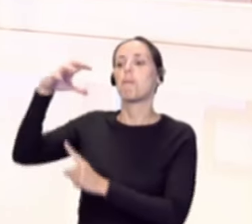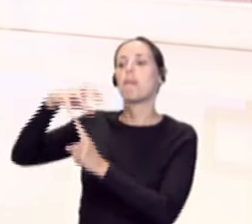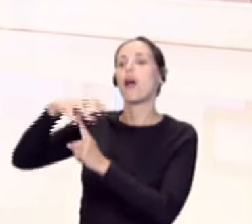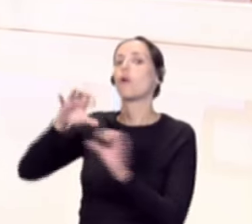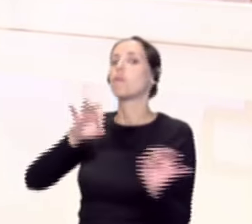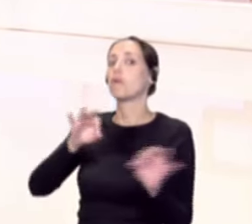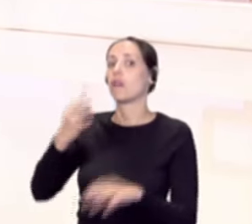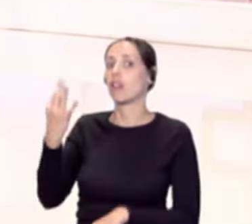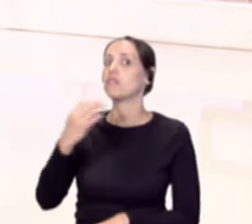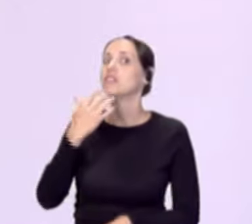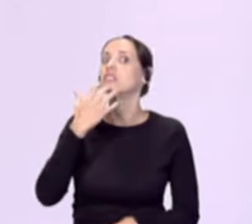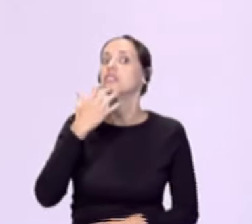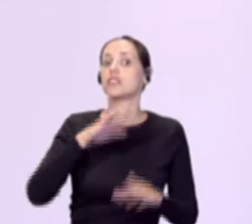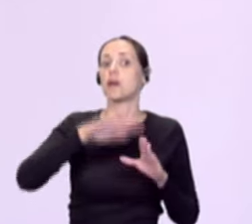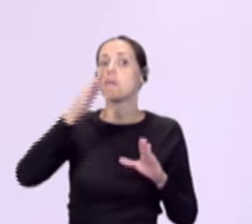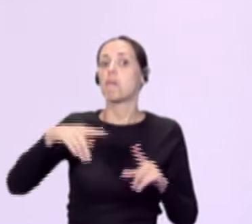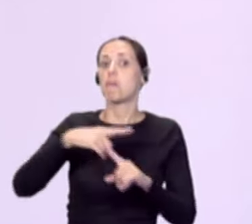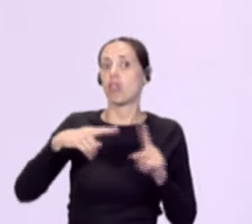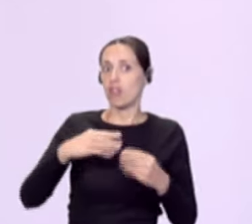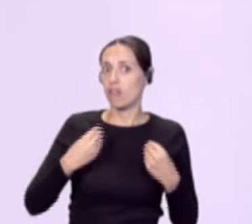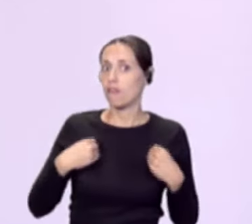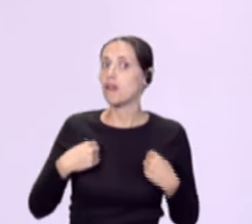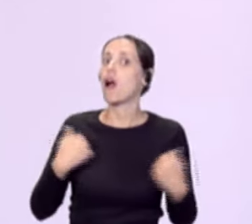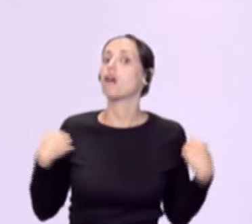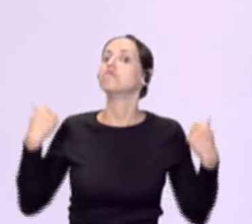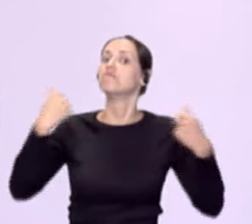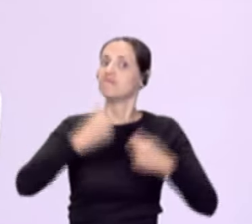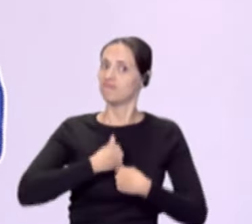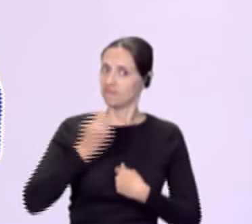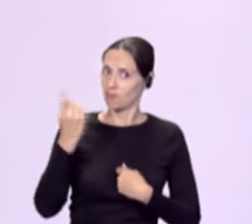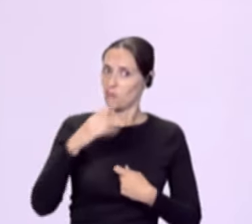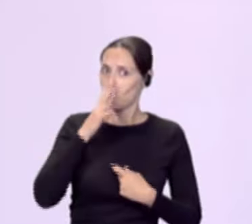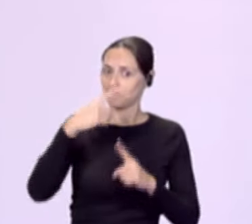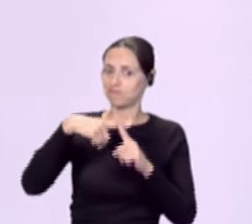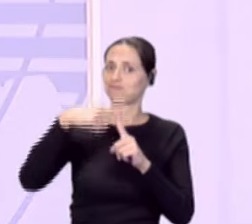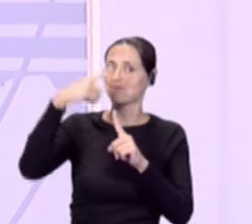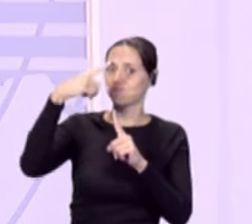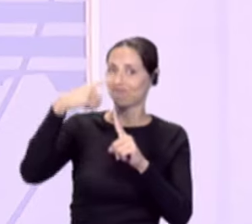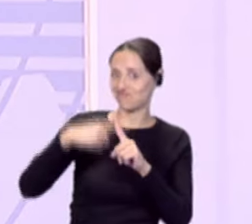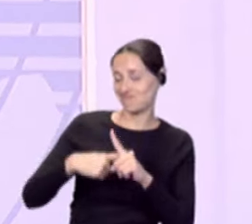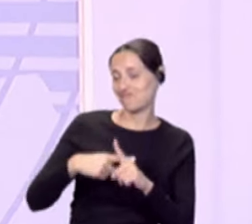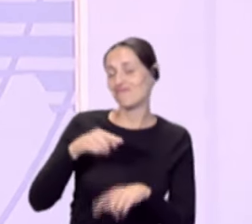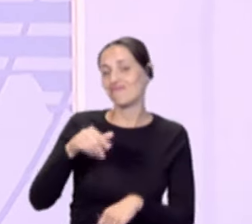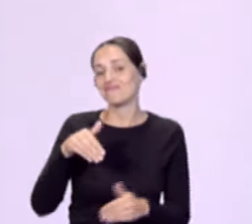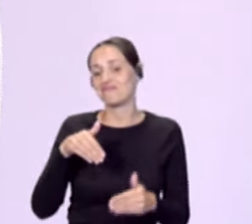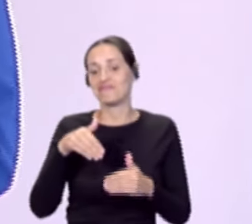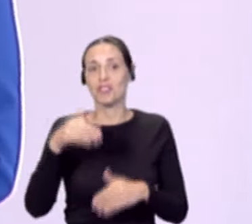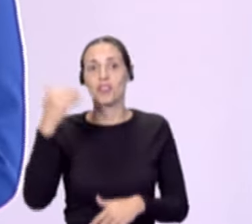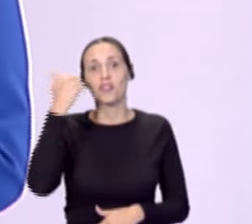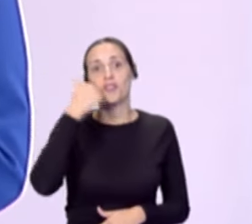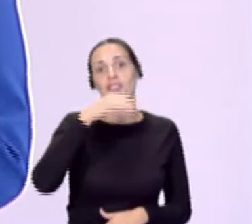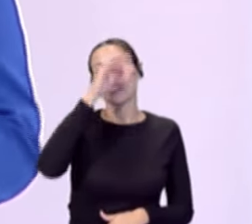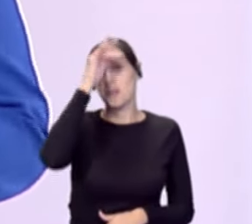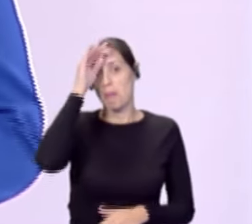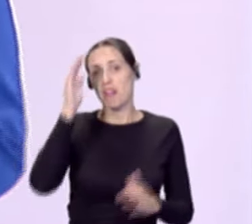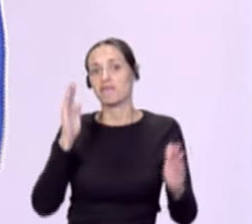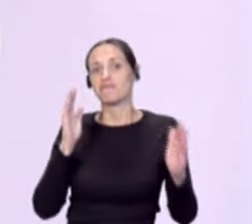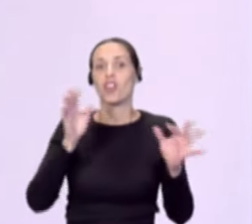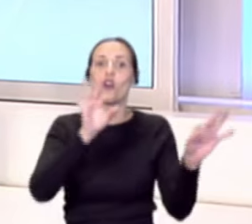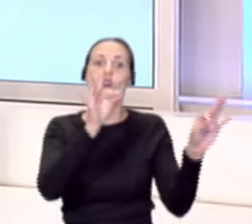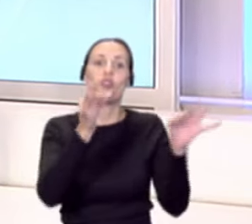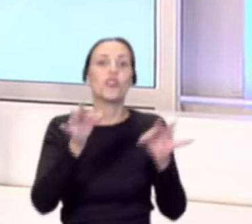en las medianías, preparar también algo de abrigo porque bajan las temperaturas y este quizás va a ser el único fin de semana de tiempo otoñal que hemos tenido,